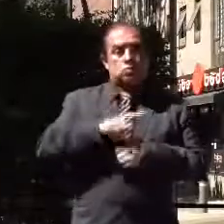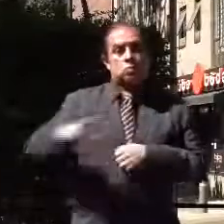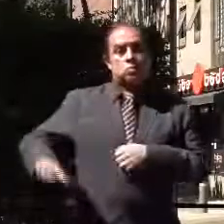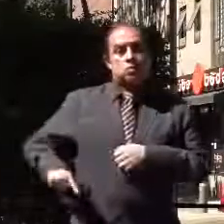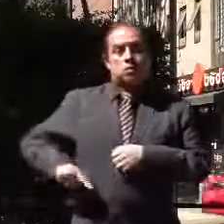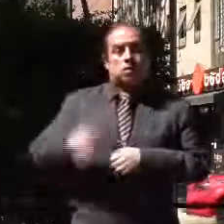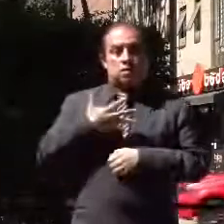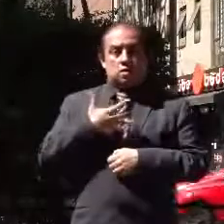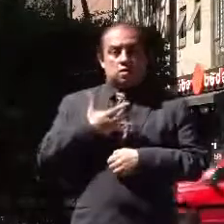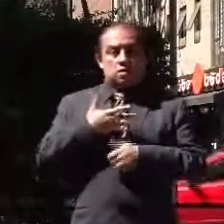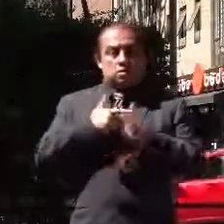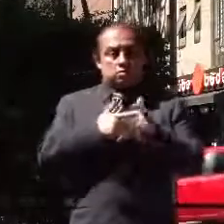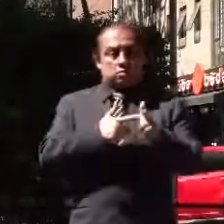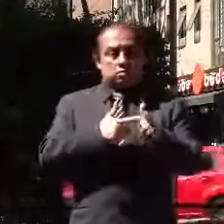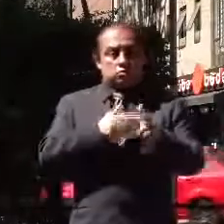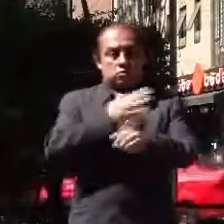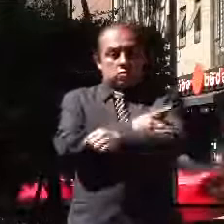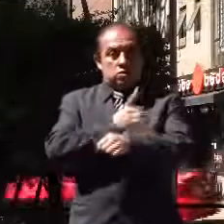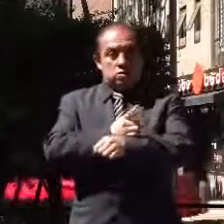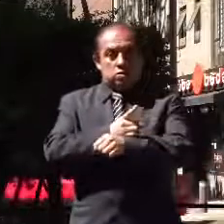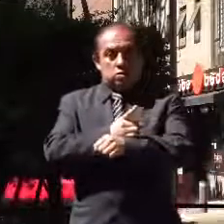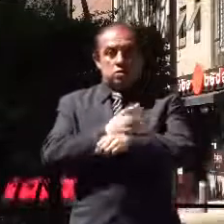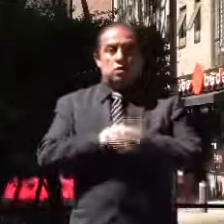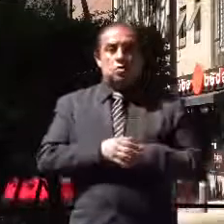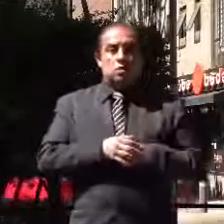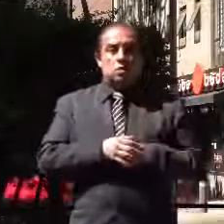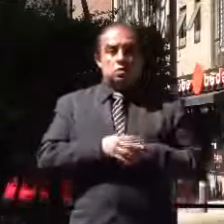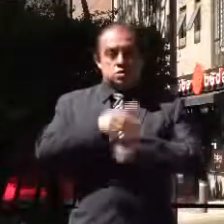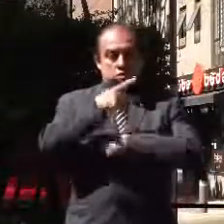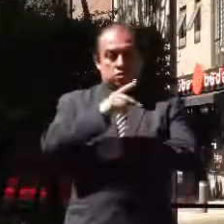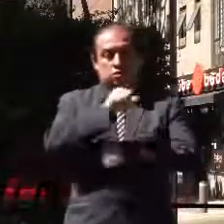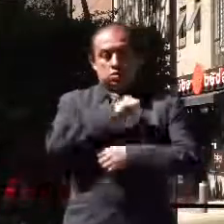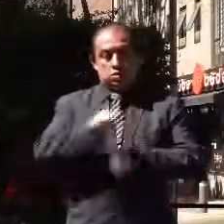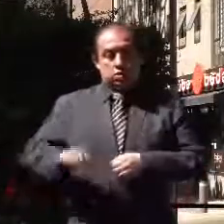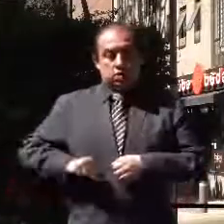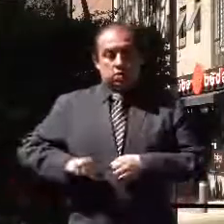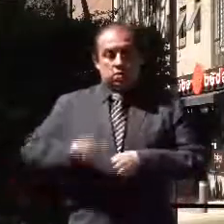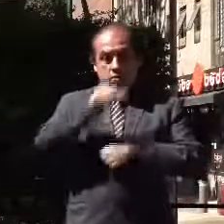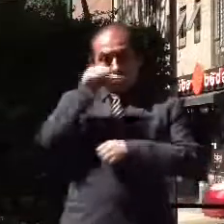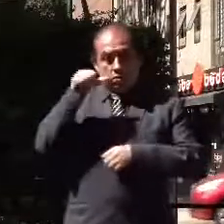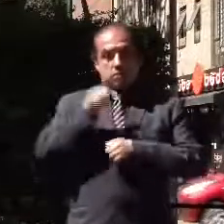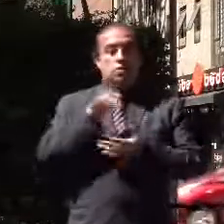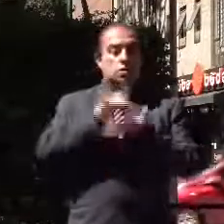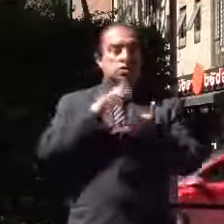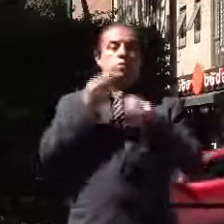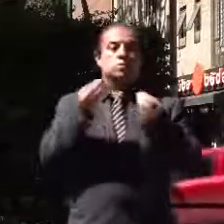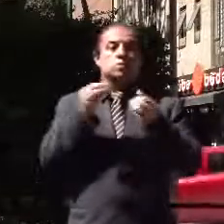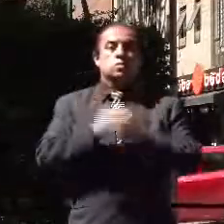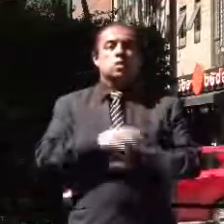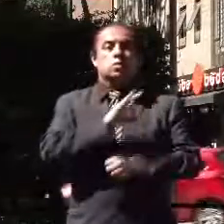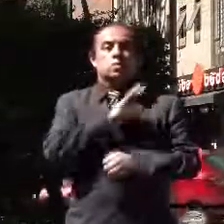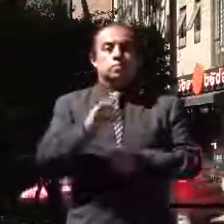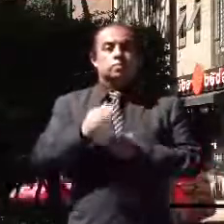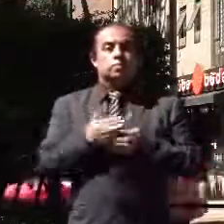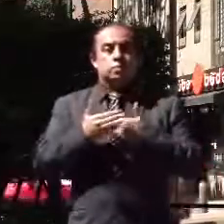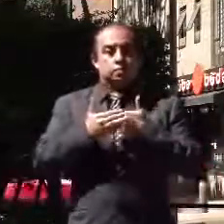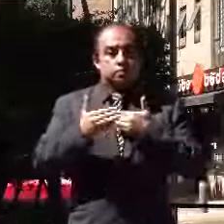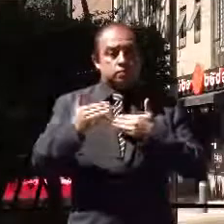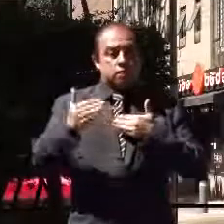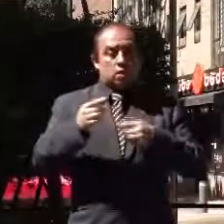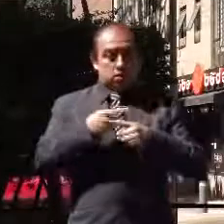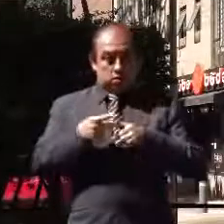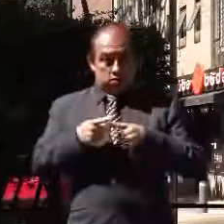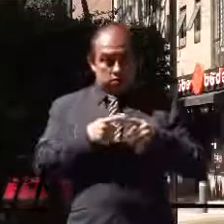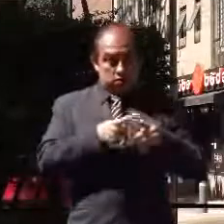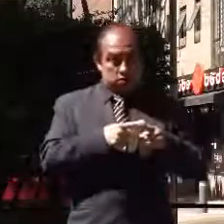contando con una coordinación por parte de su alcalde. Yo le agradezco mucho lo que hemos podido avanzar en los